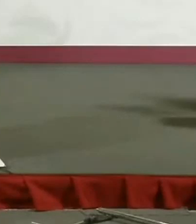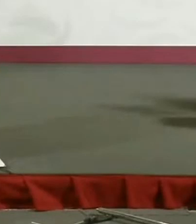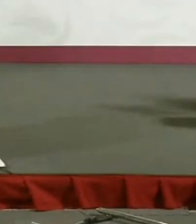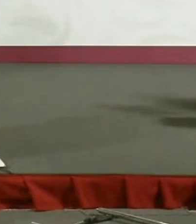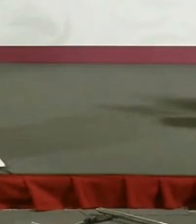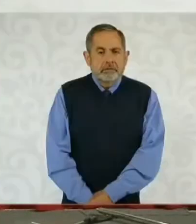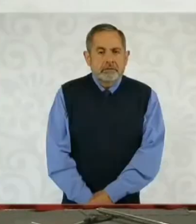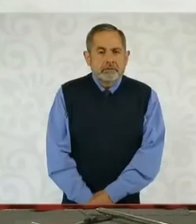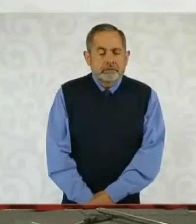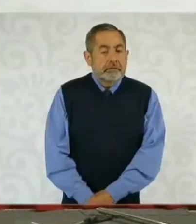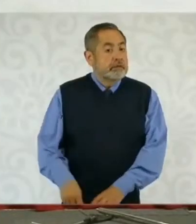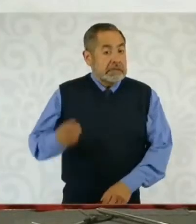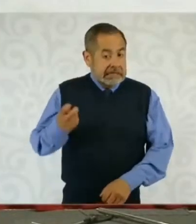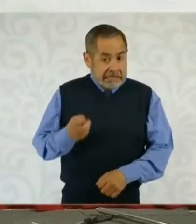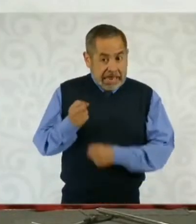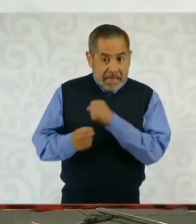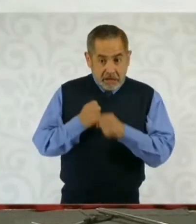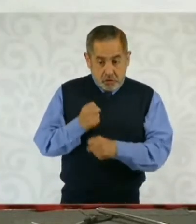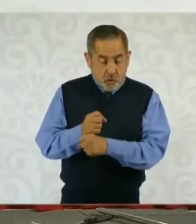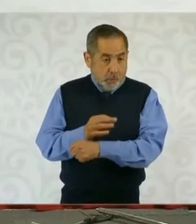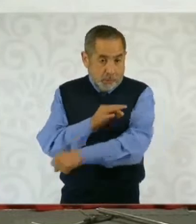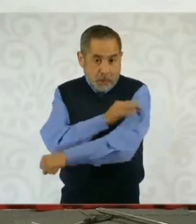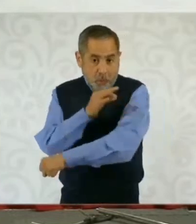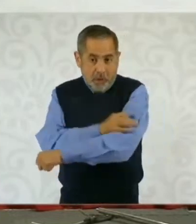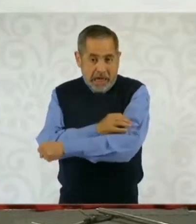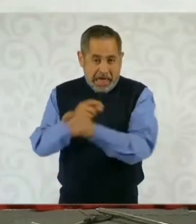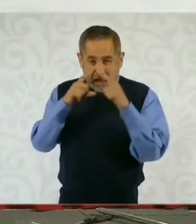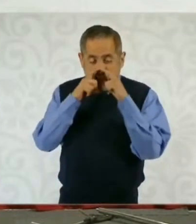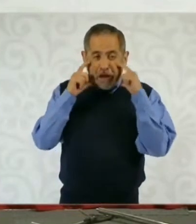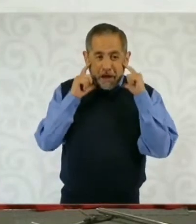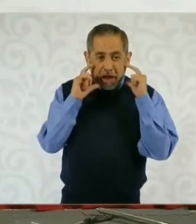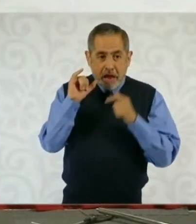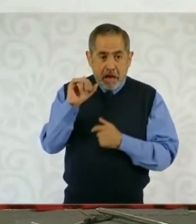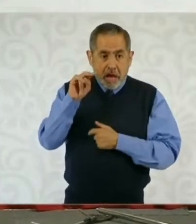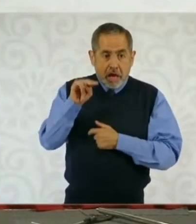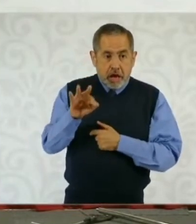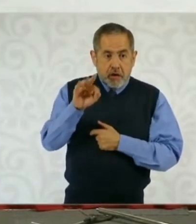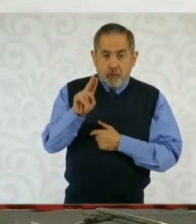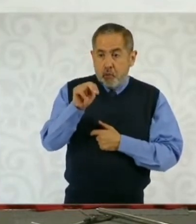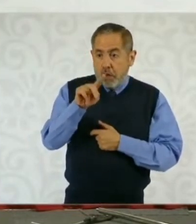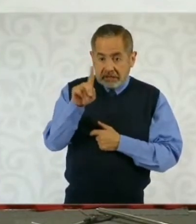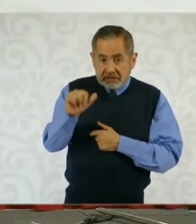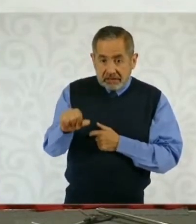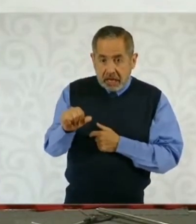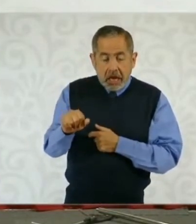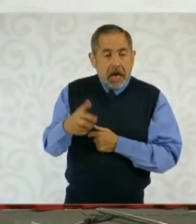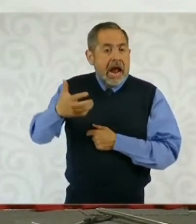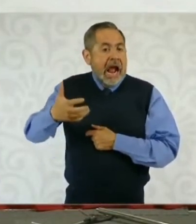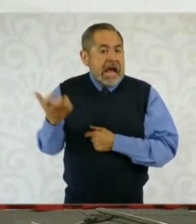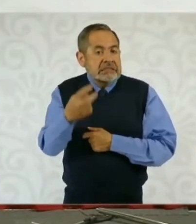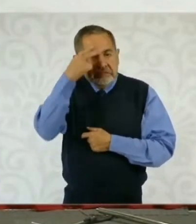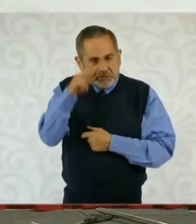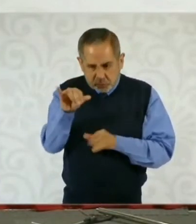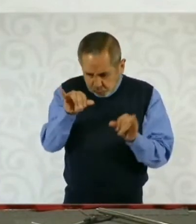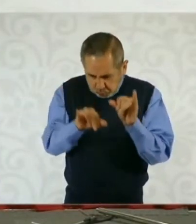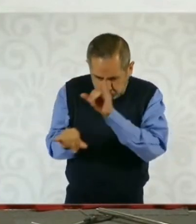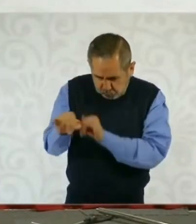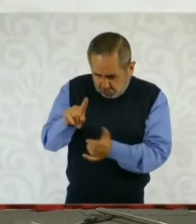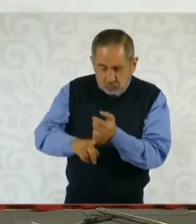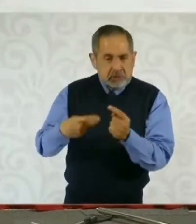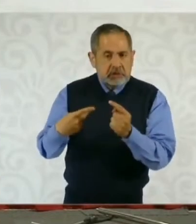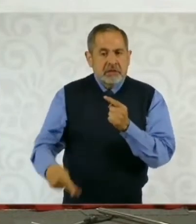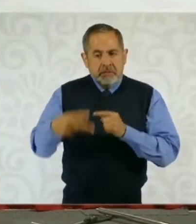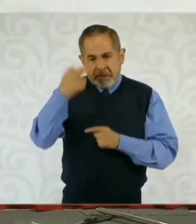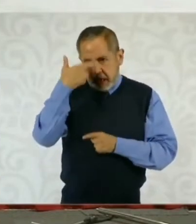cubre todos los estándares internacionales descritos. A partir de esto, me pasa la